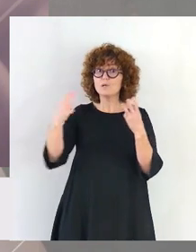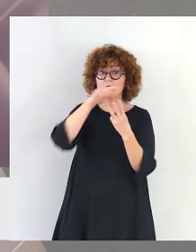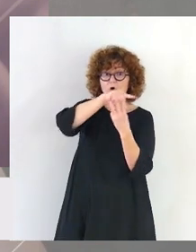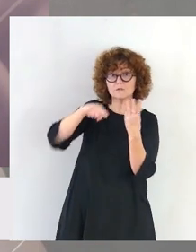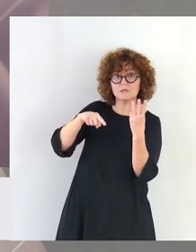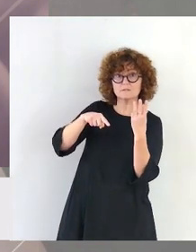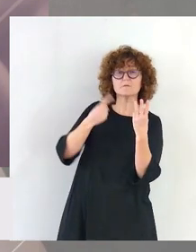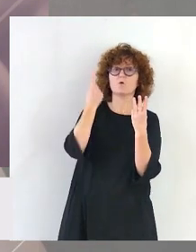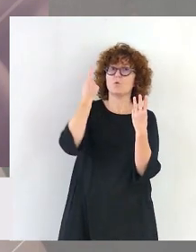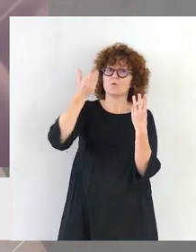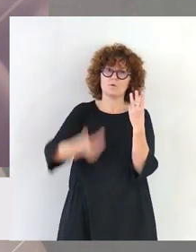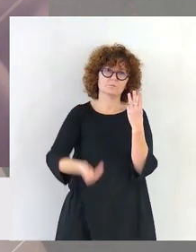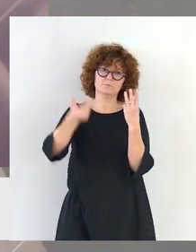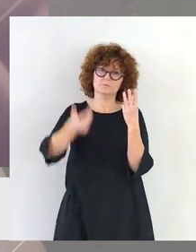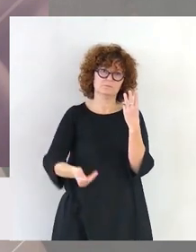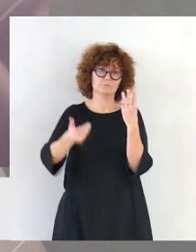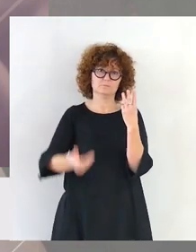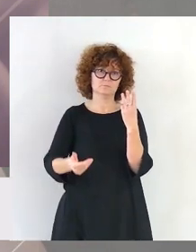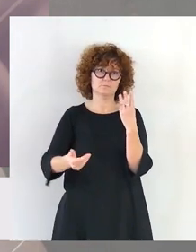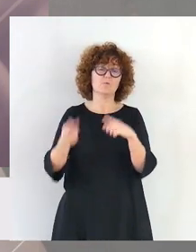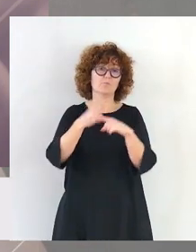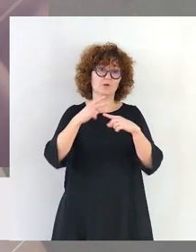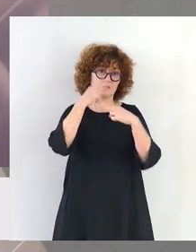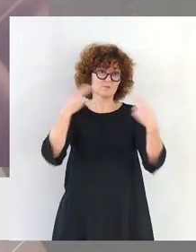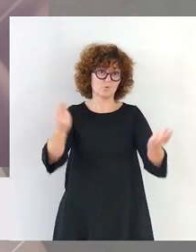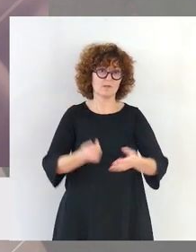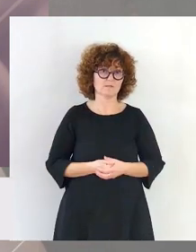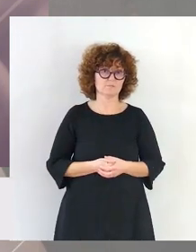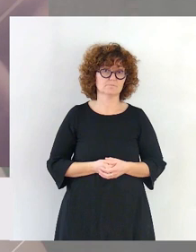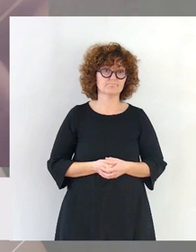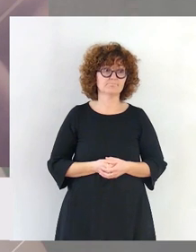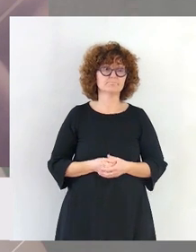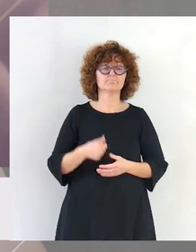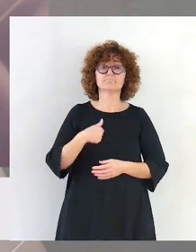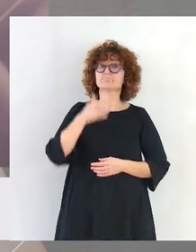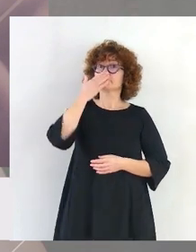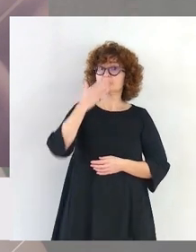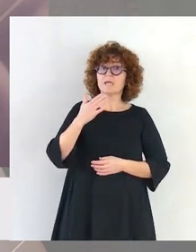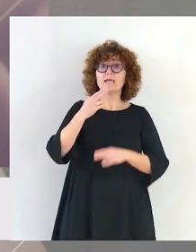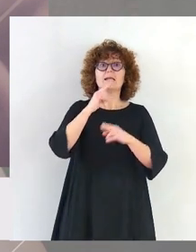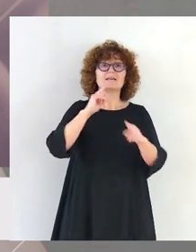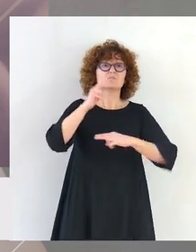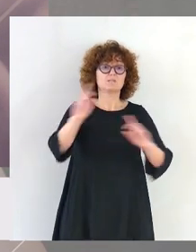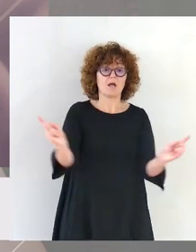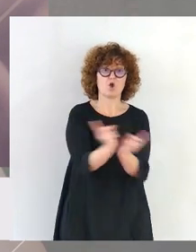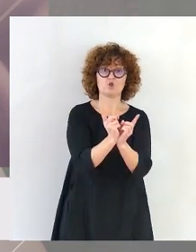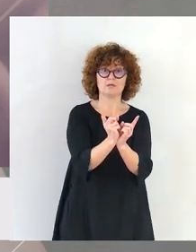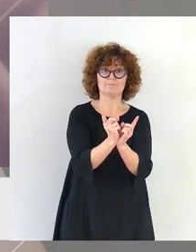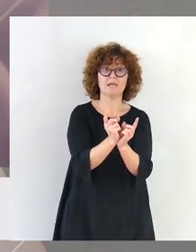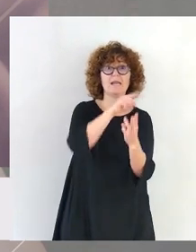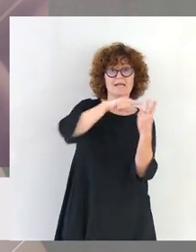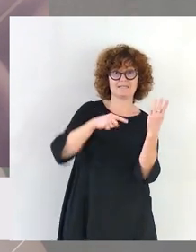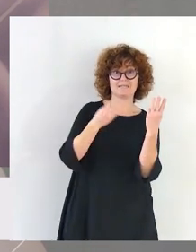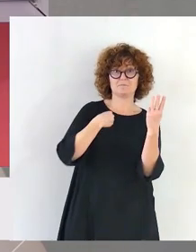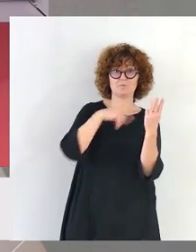Hay una que tiene especial relevancia que es la de las políticas públicas por lo tanto yo diría la respuesta corta es las tres palancas a la vez